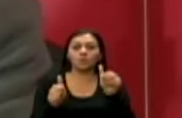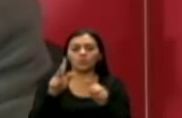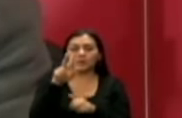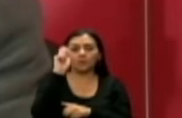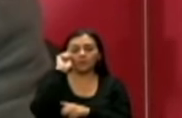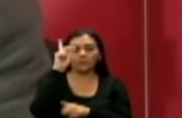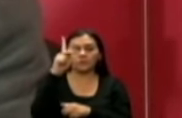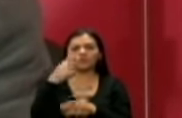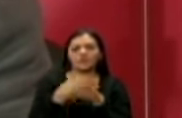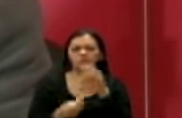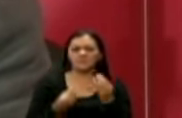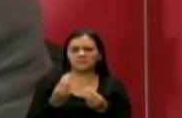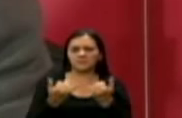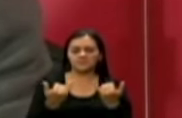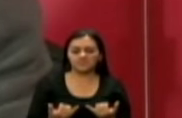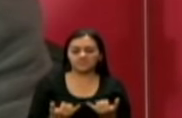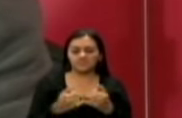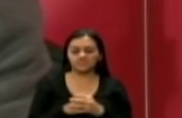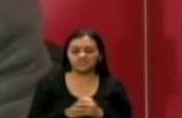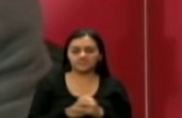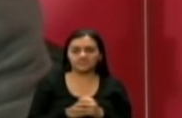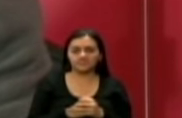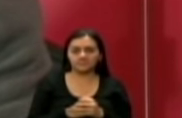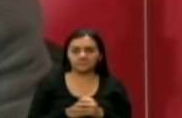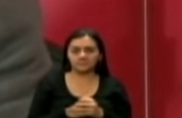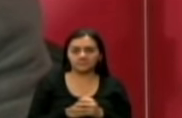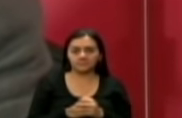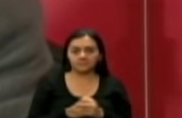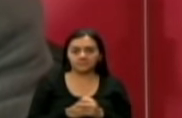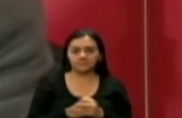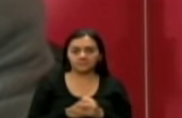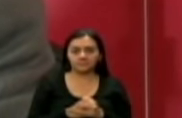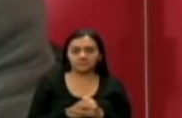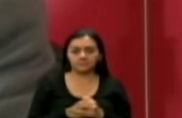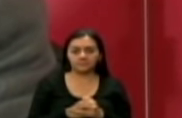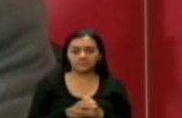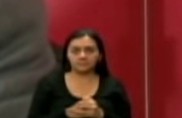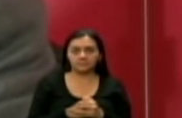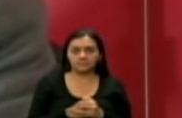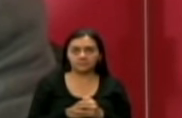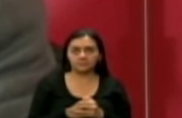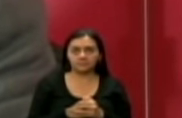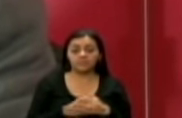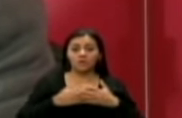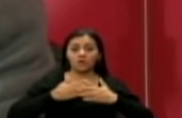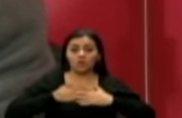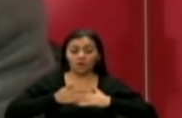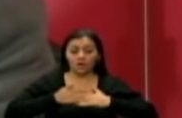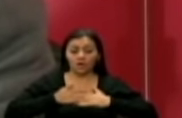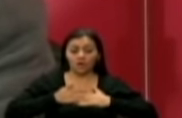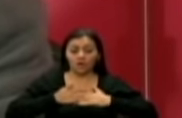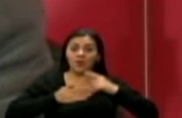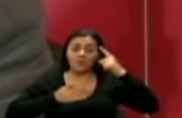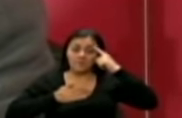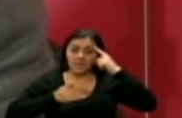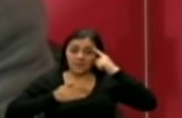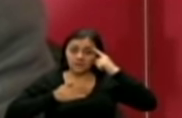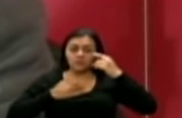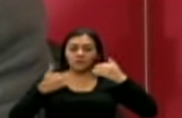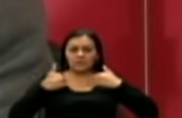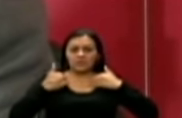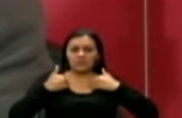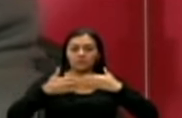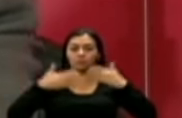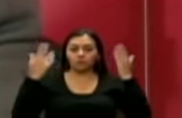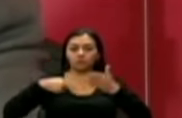respecto al momento que están viviendo estos países aquí en América Latina? Yo creo que en un momento en que hay límites internacionales